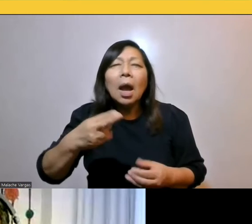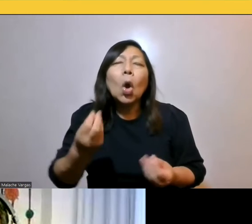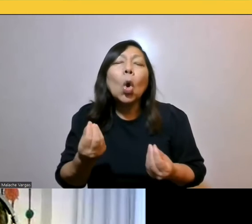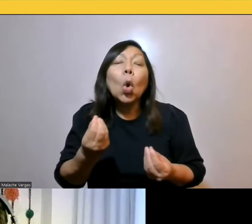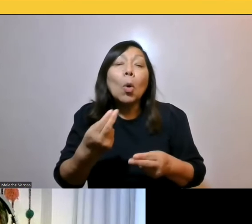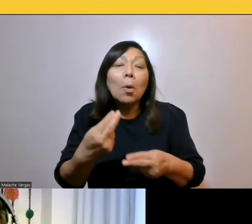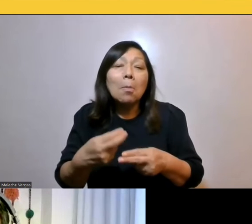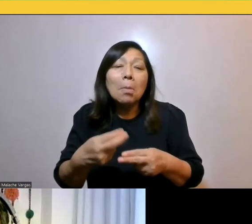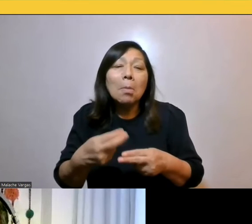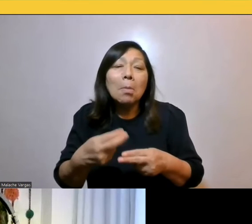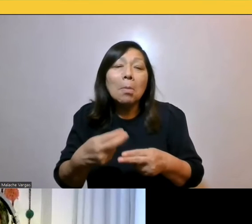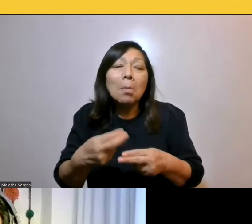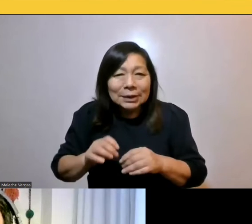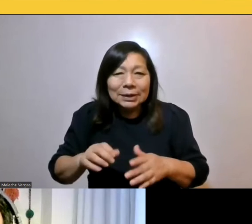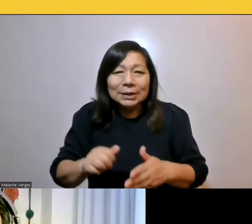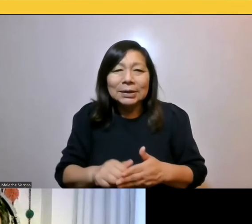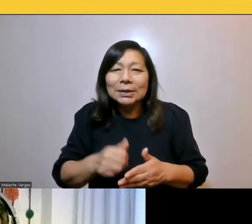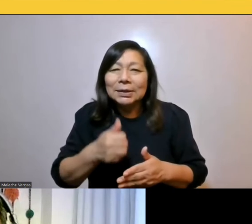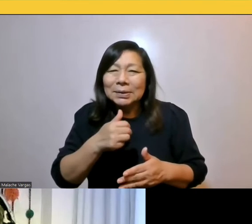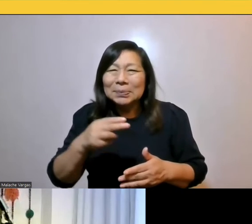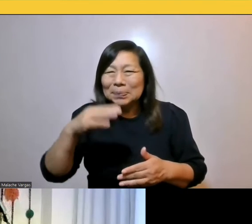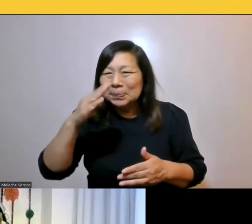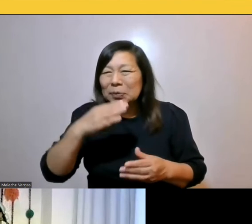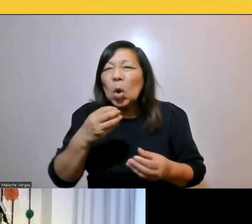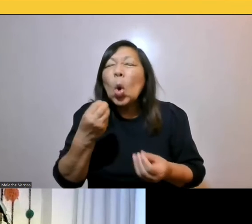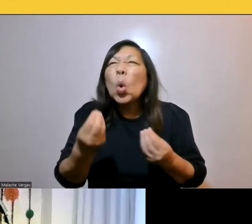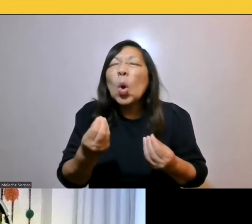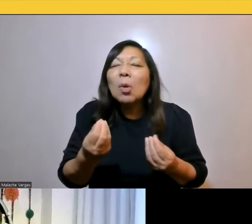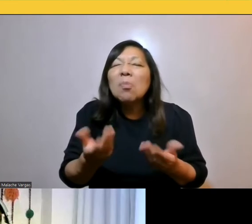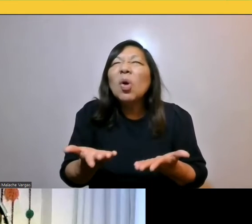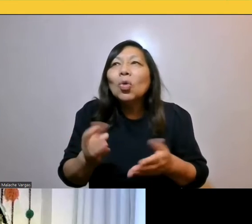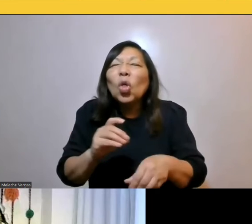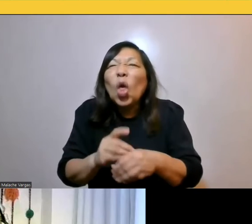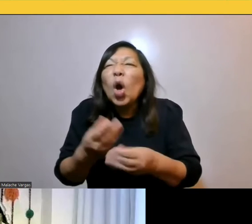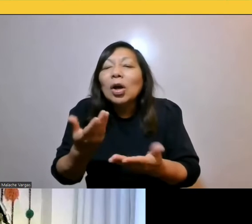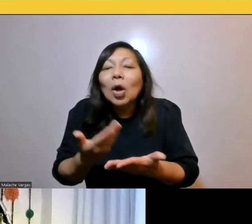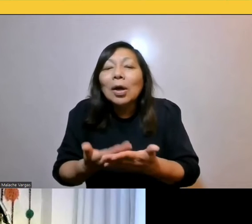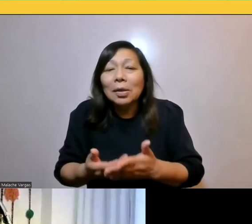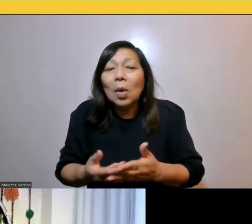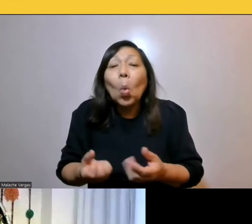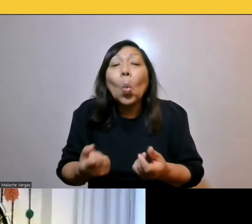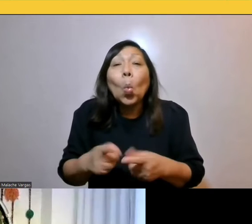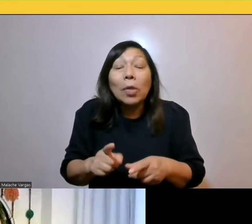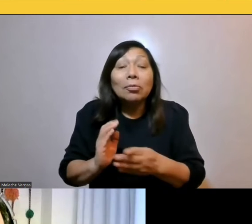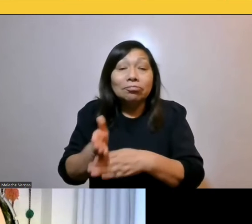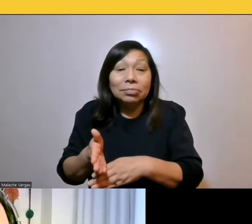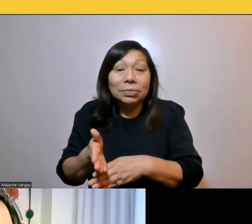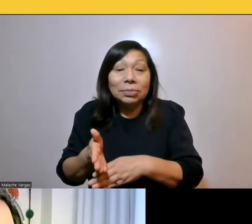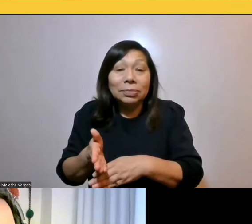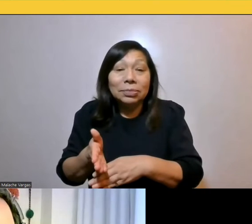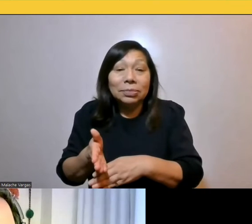llama el germen que genera el olor a pescado y cómo se debe tratar? ¿Y cada cuánto debo ir a la